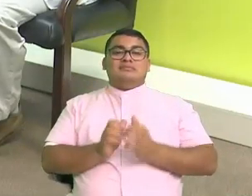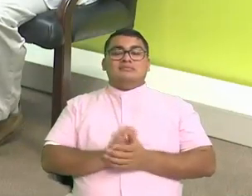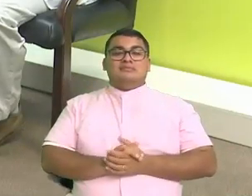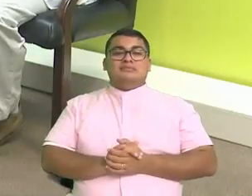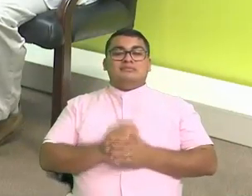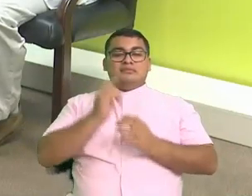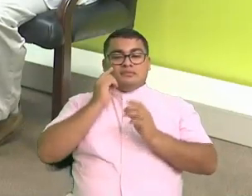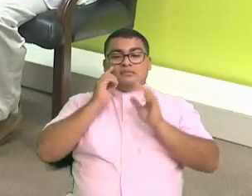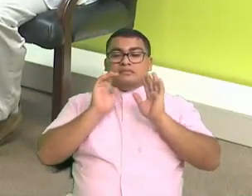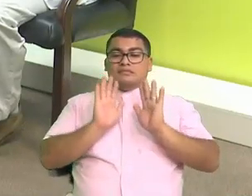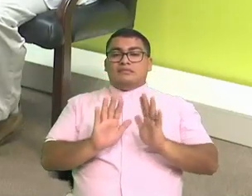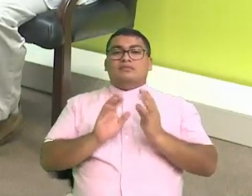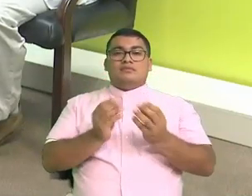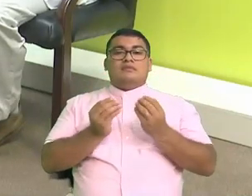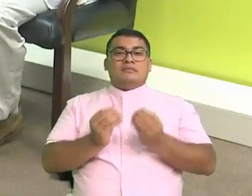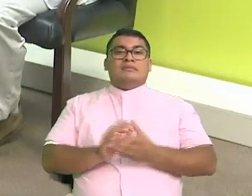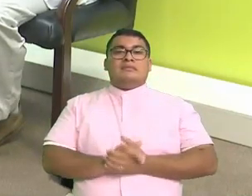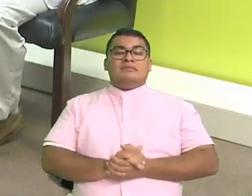que cuidarse.